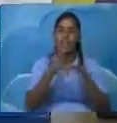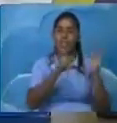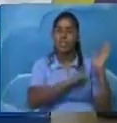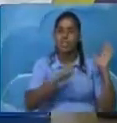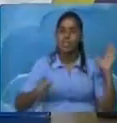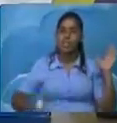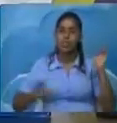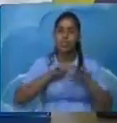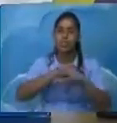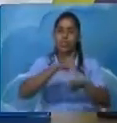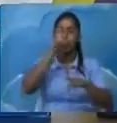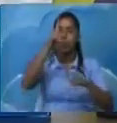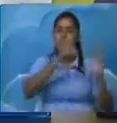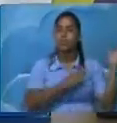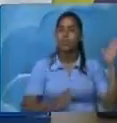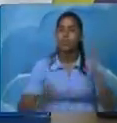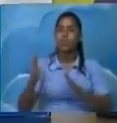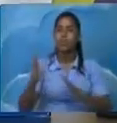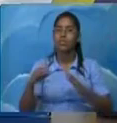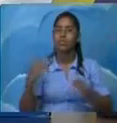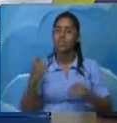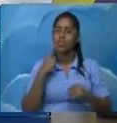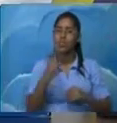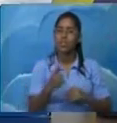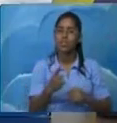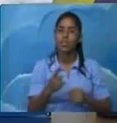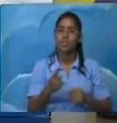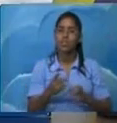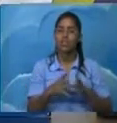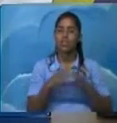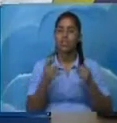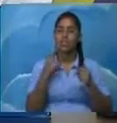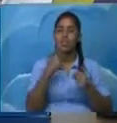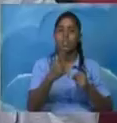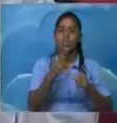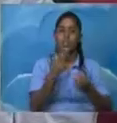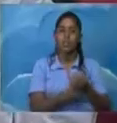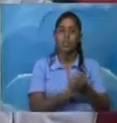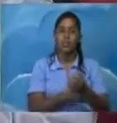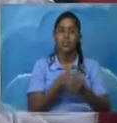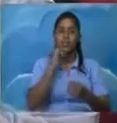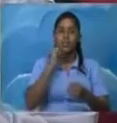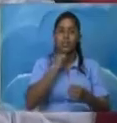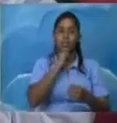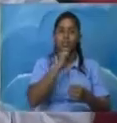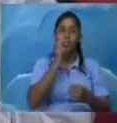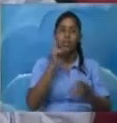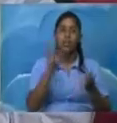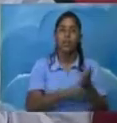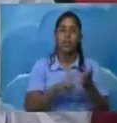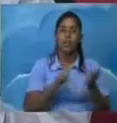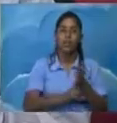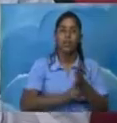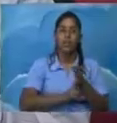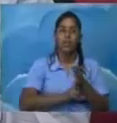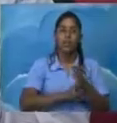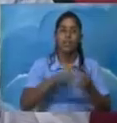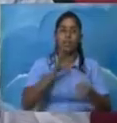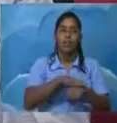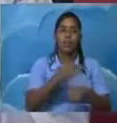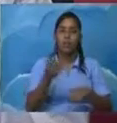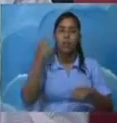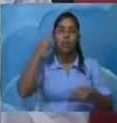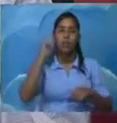lleve a su presencia? ¿Qué me dice usted, hermano Saturnino? Eso es verdad, hermano Puerta, porque para